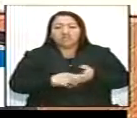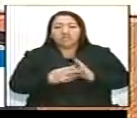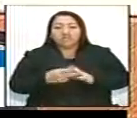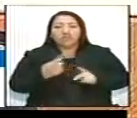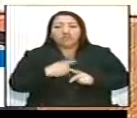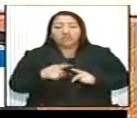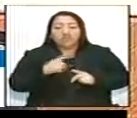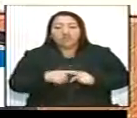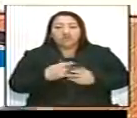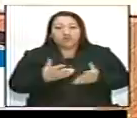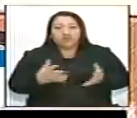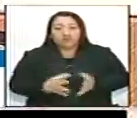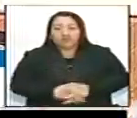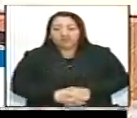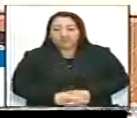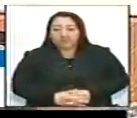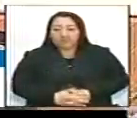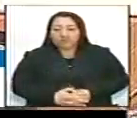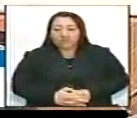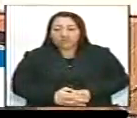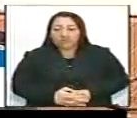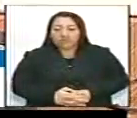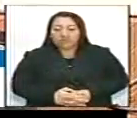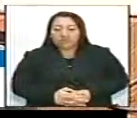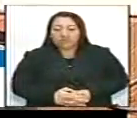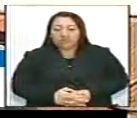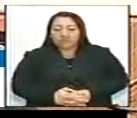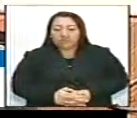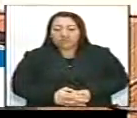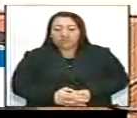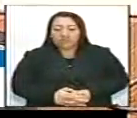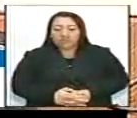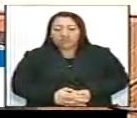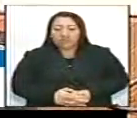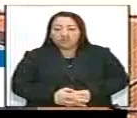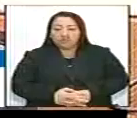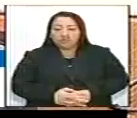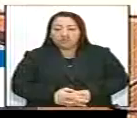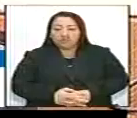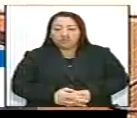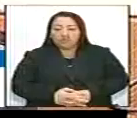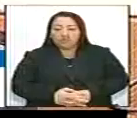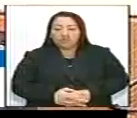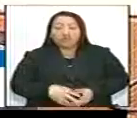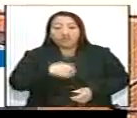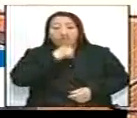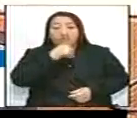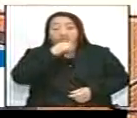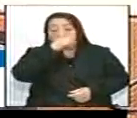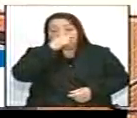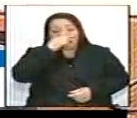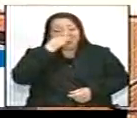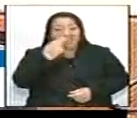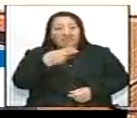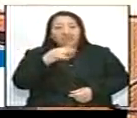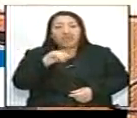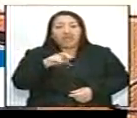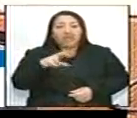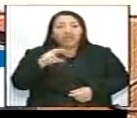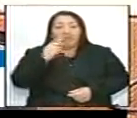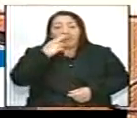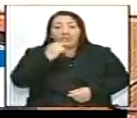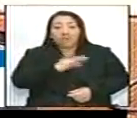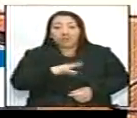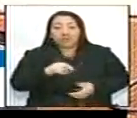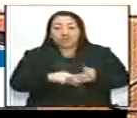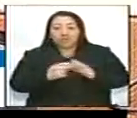una serie de factores. La expresión de la falta de hierro en los niños es